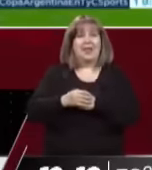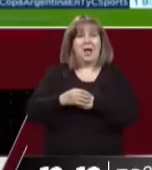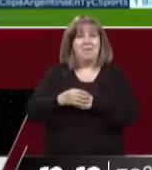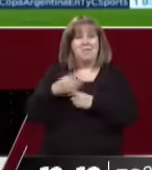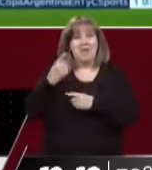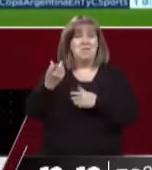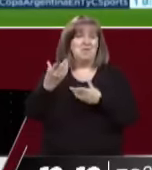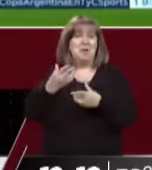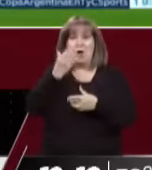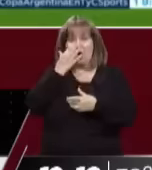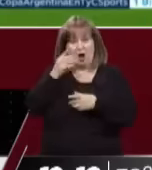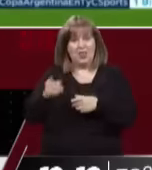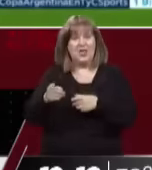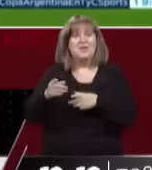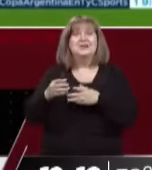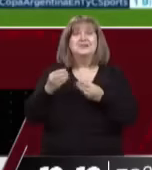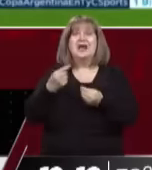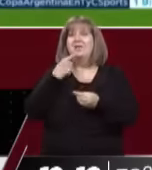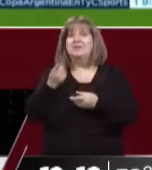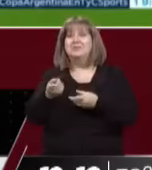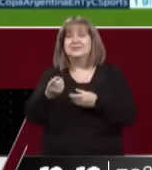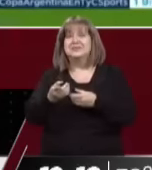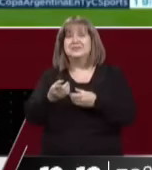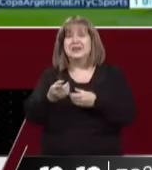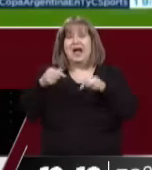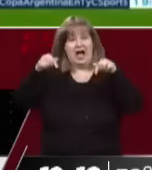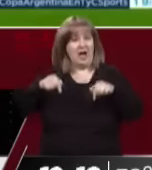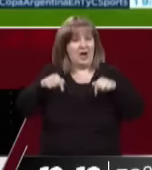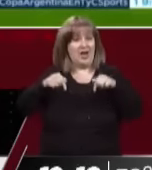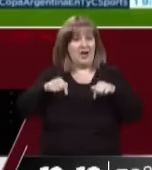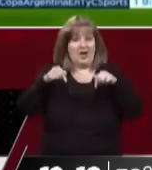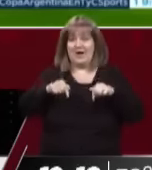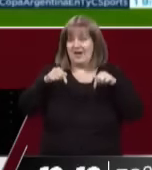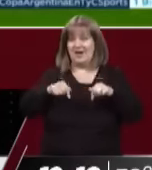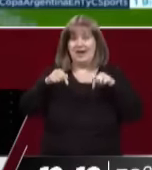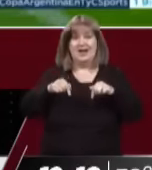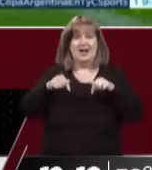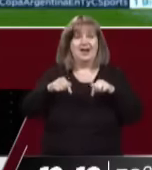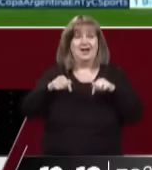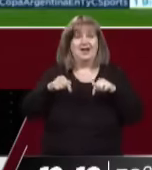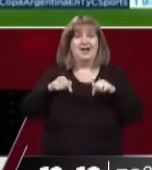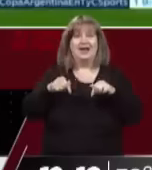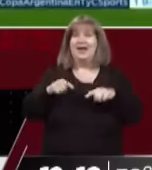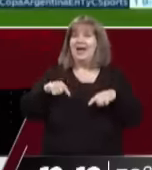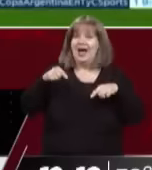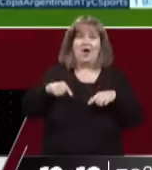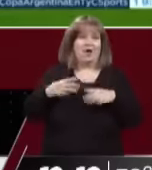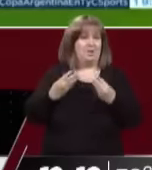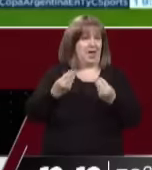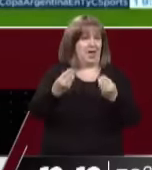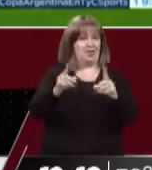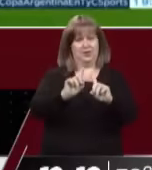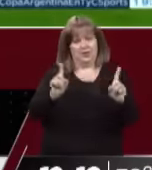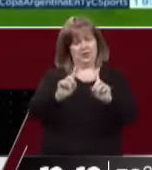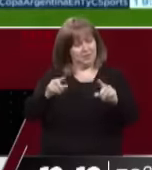en una final, perdieron con Boca, creo que ahora les toca a ustedes. Sí, es ahora. Talleres no es para cagones. Es ahora y hay que